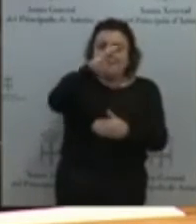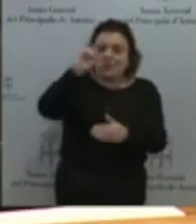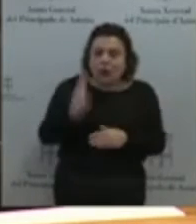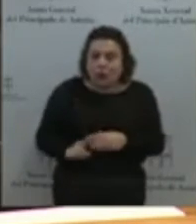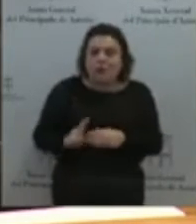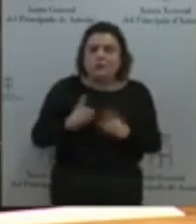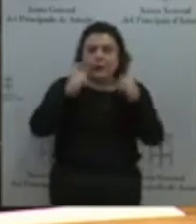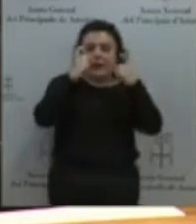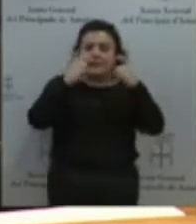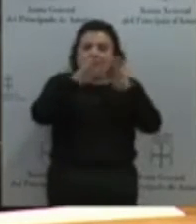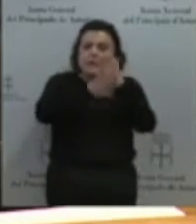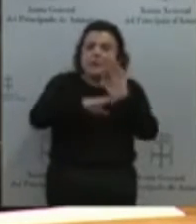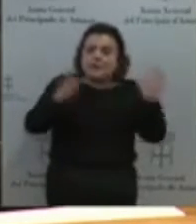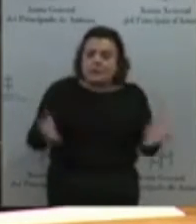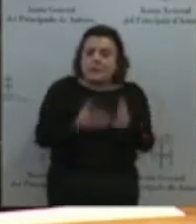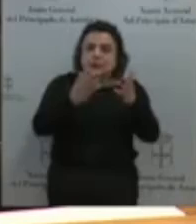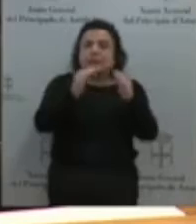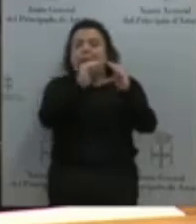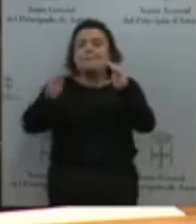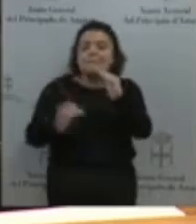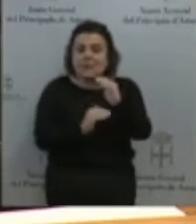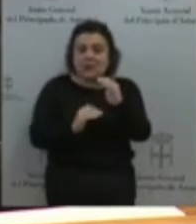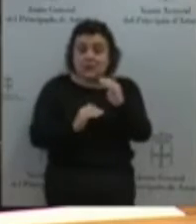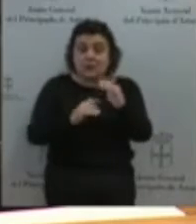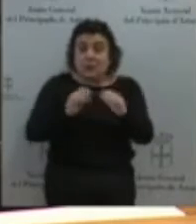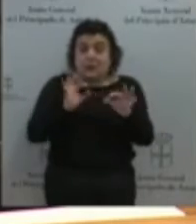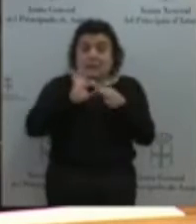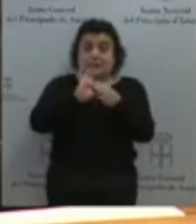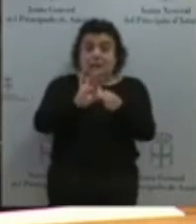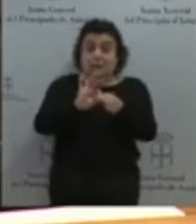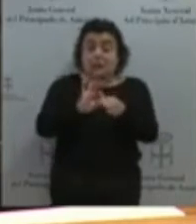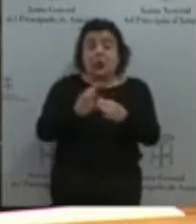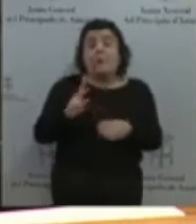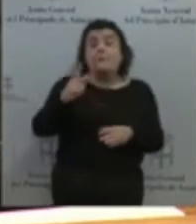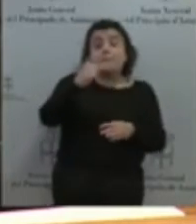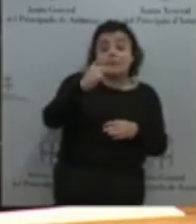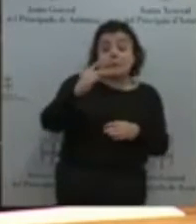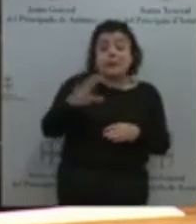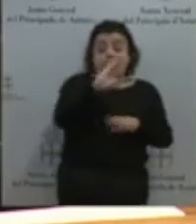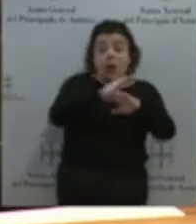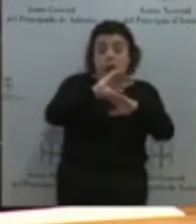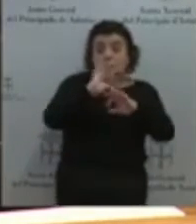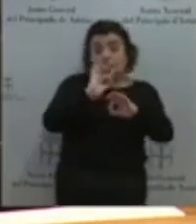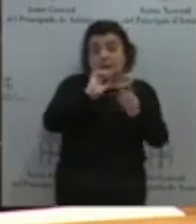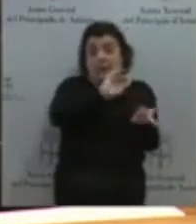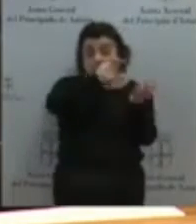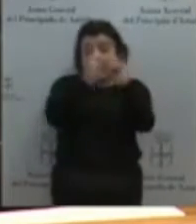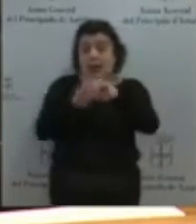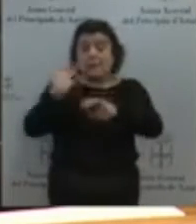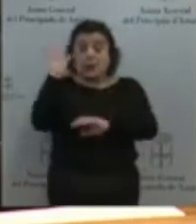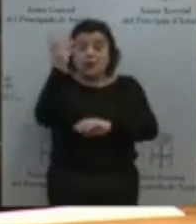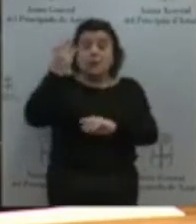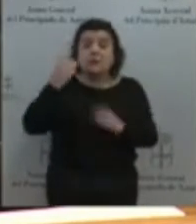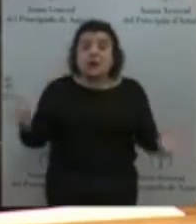marcha, junto con la Viceconsellería de Medio Ambiente y Cambio Climático, una línea de impulso a la adhesión de establecimientos turísticos al registro de la